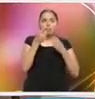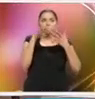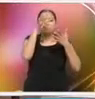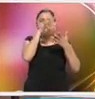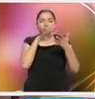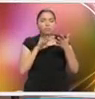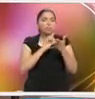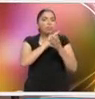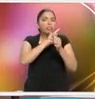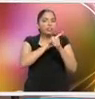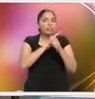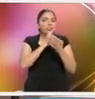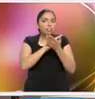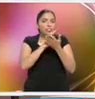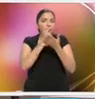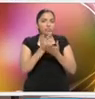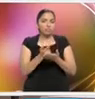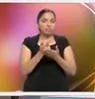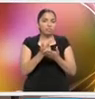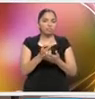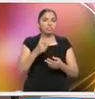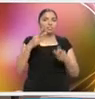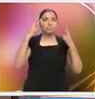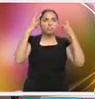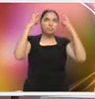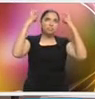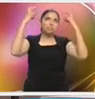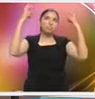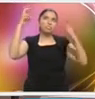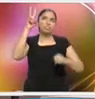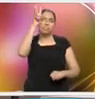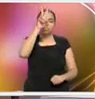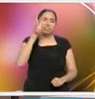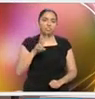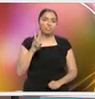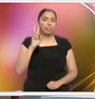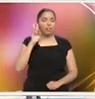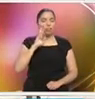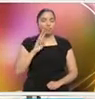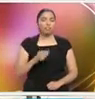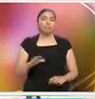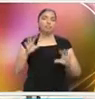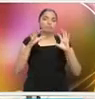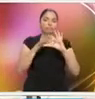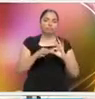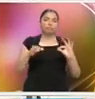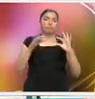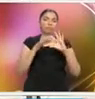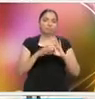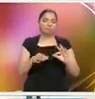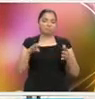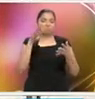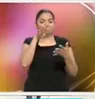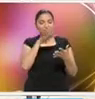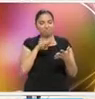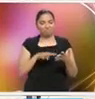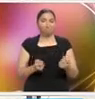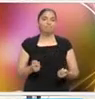William Shakespeare sabrán de lo que estoy hablando, de este, bueno, de tantos y tantos versos de este hombre, que además